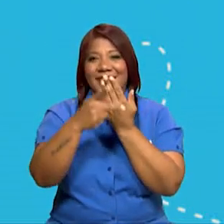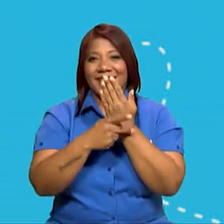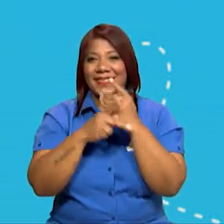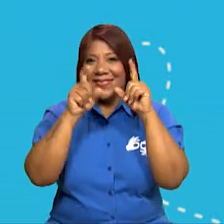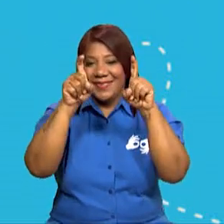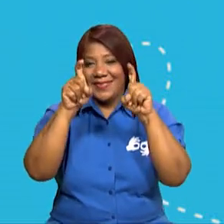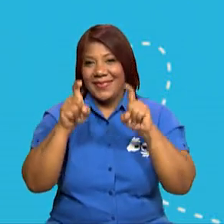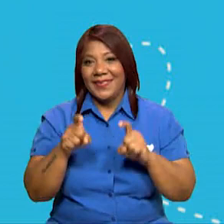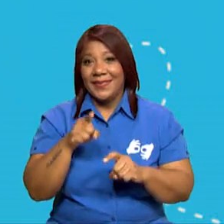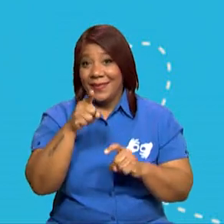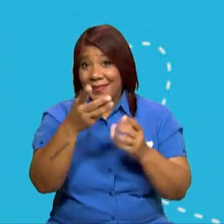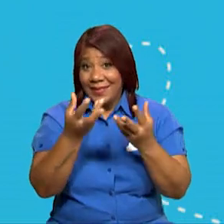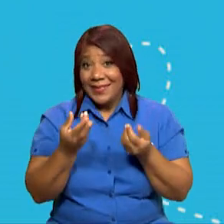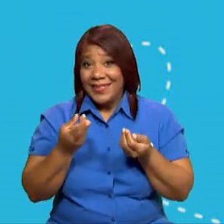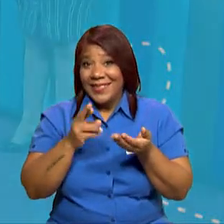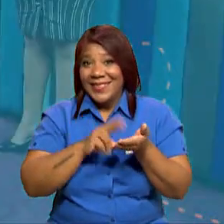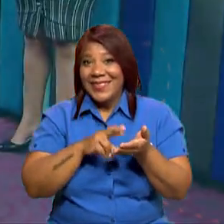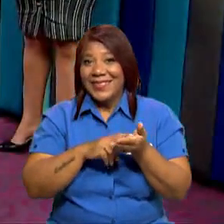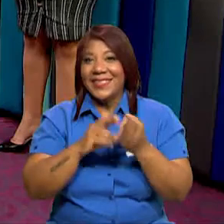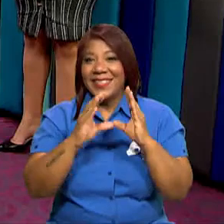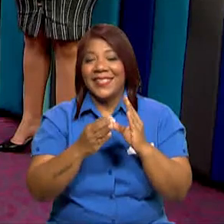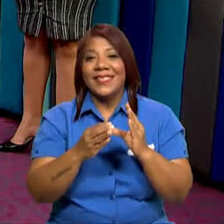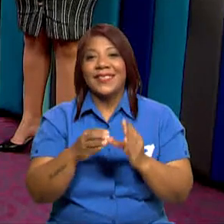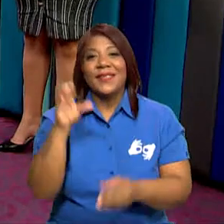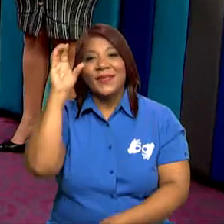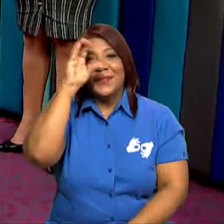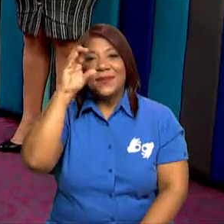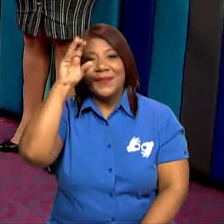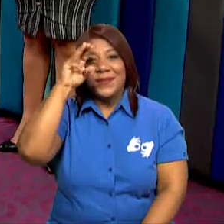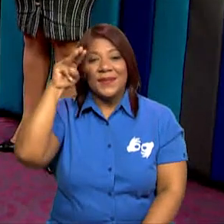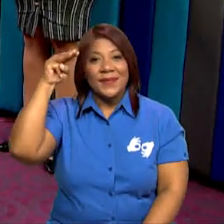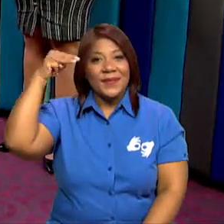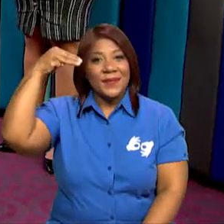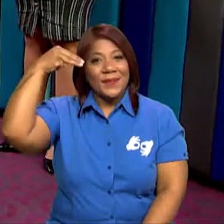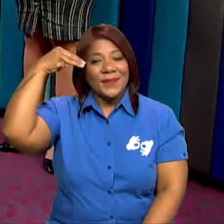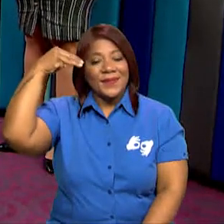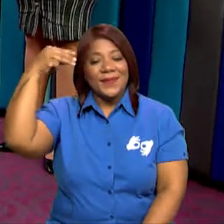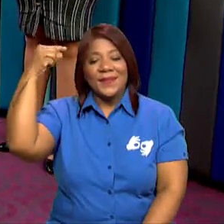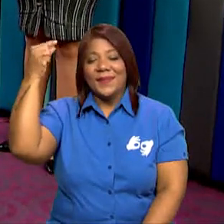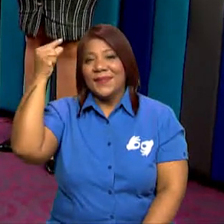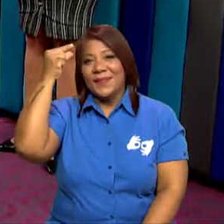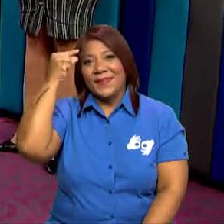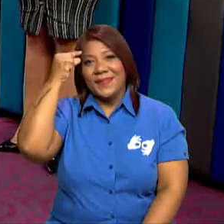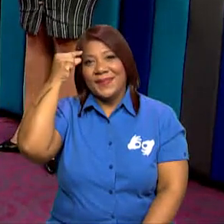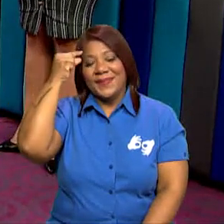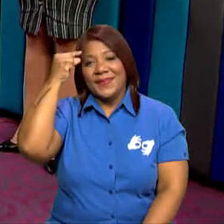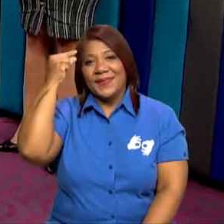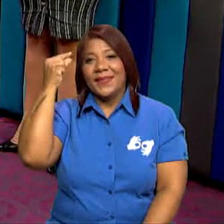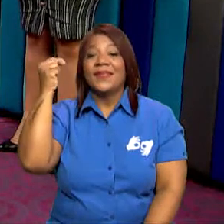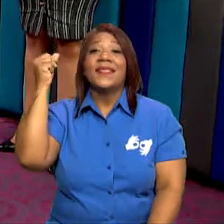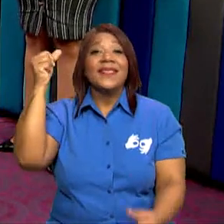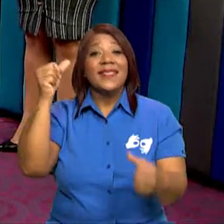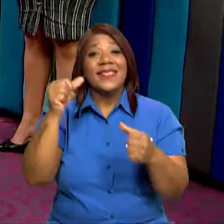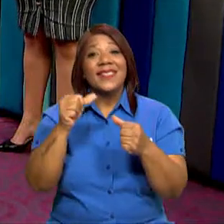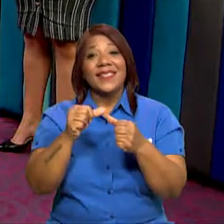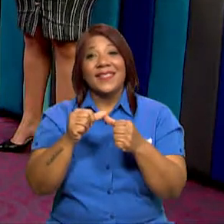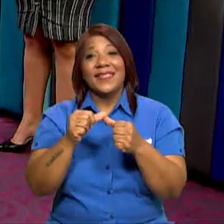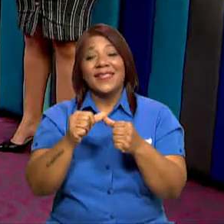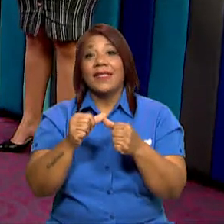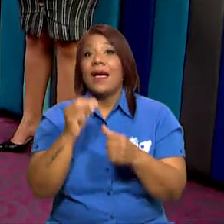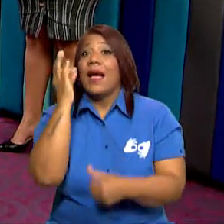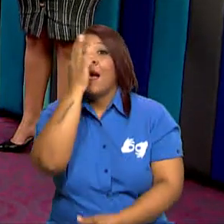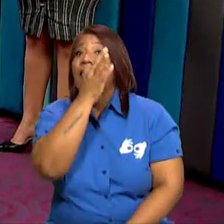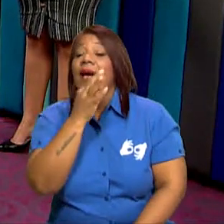este proyecto educativo. Y si quieren revivir nuestras clases, recuerden que pueden hacerlo también a través de la aplicación de MedCongo.